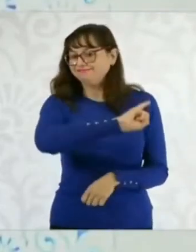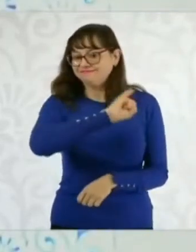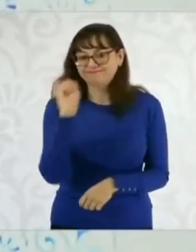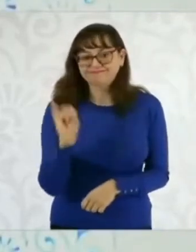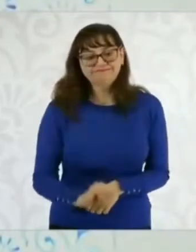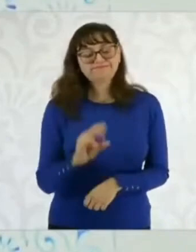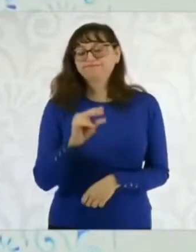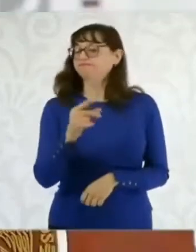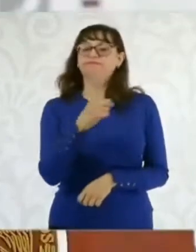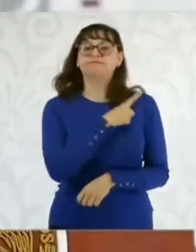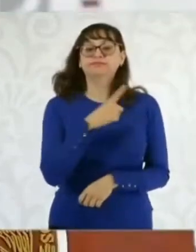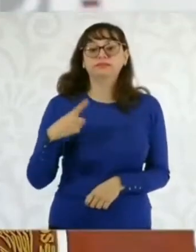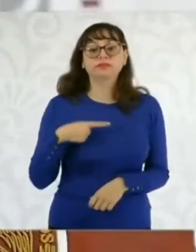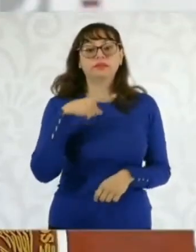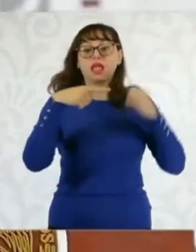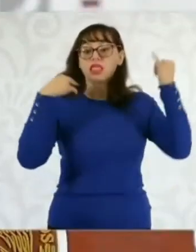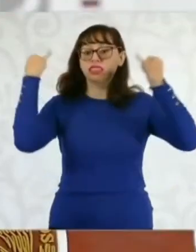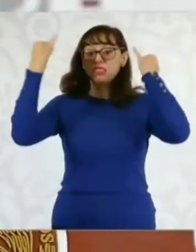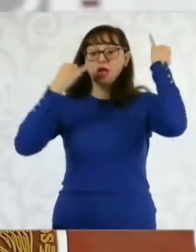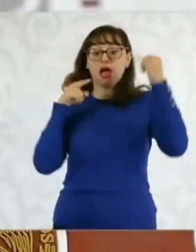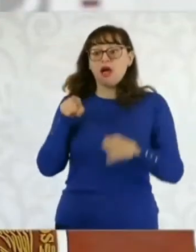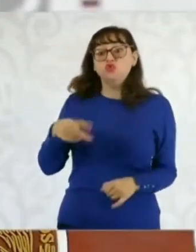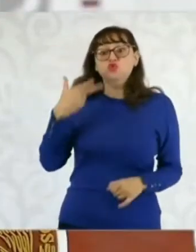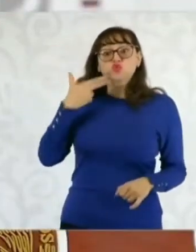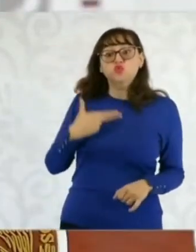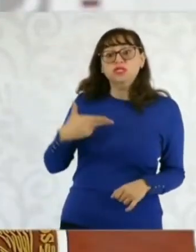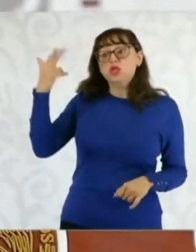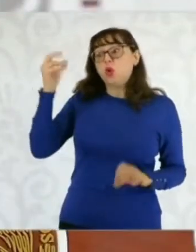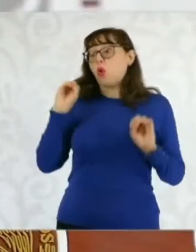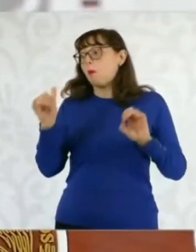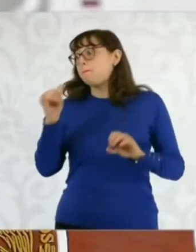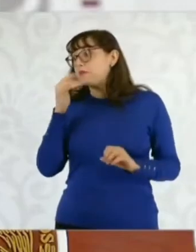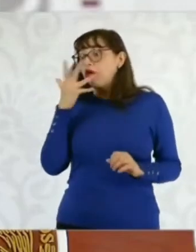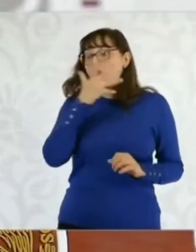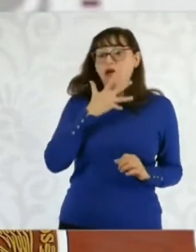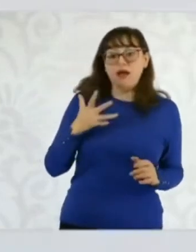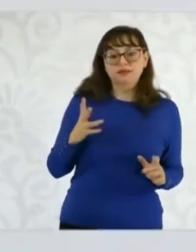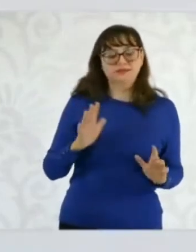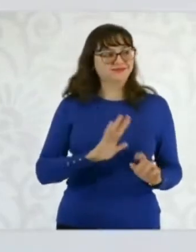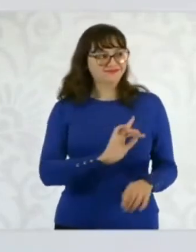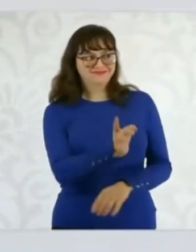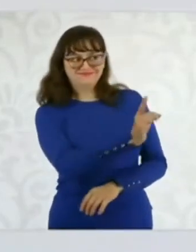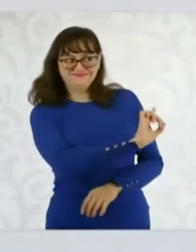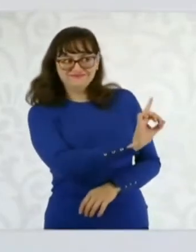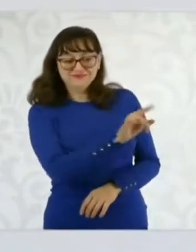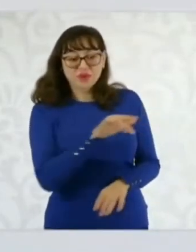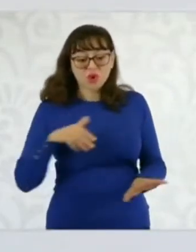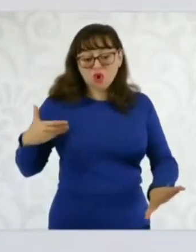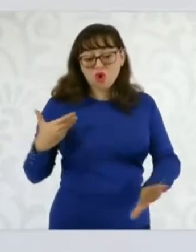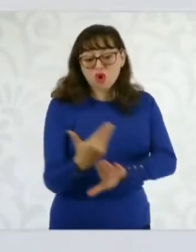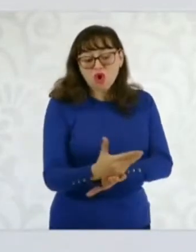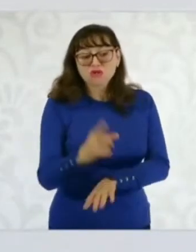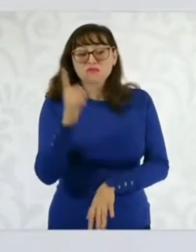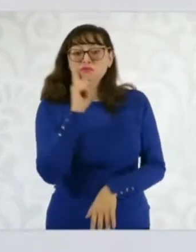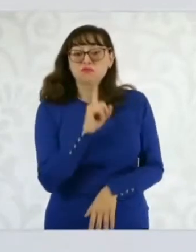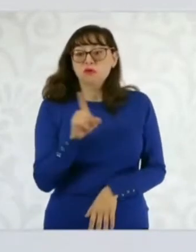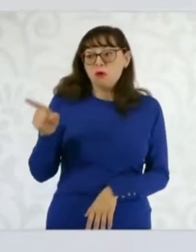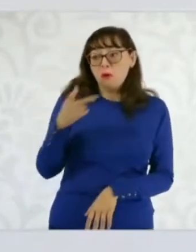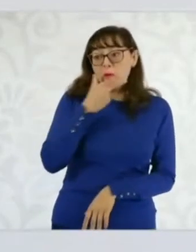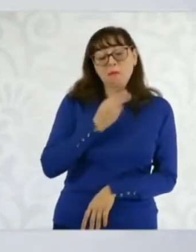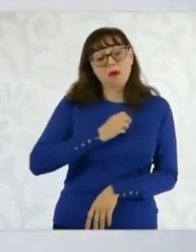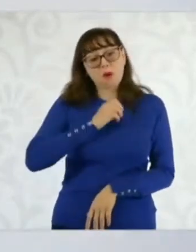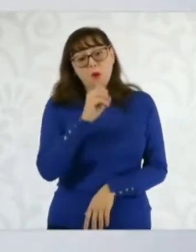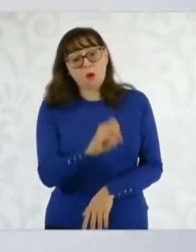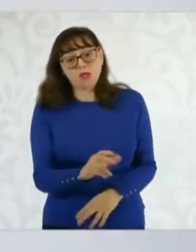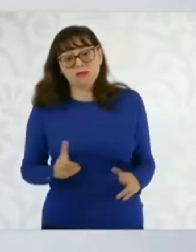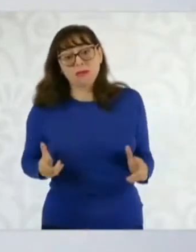suicidio o que es por otras causas, cuando en realidad la causa es por odio hacia una mujer.